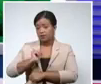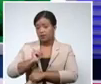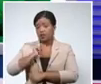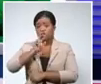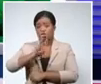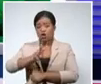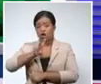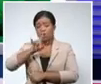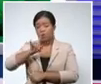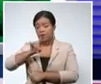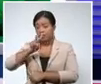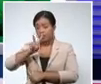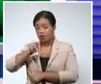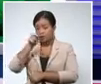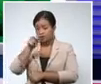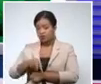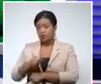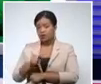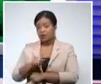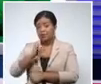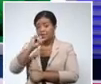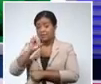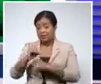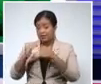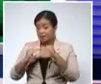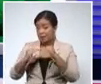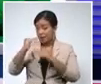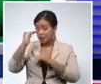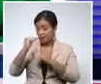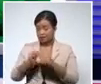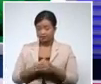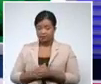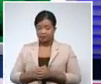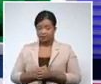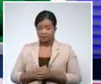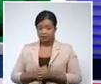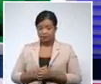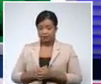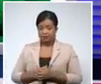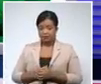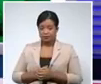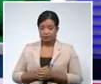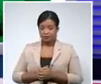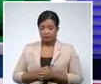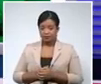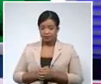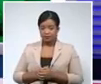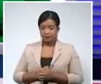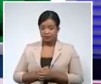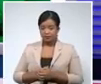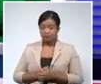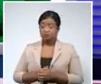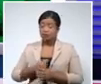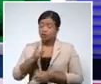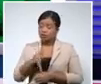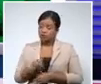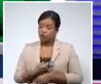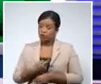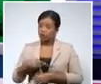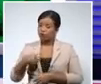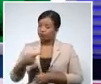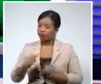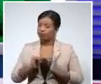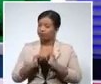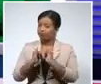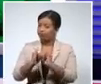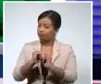292, y de más de 60, a pesar de la información que damos del riesgo